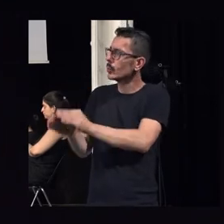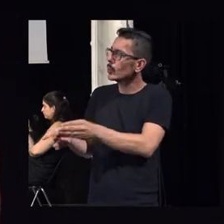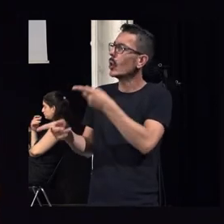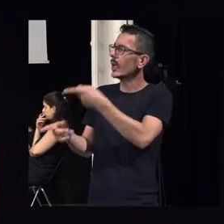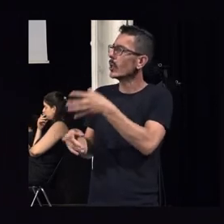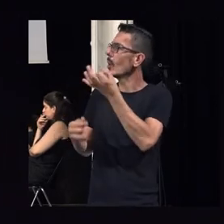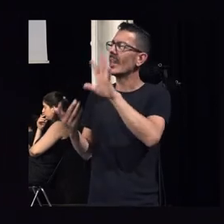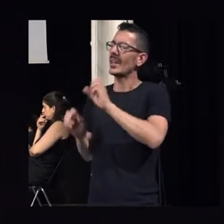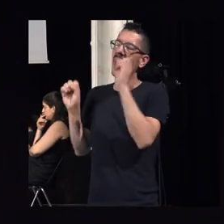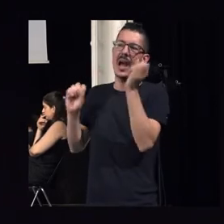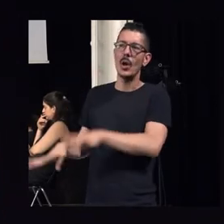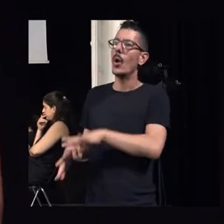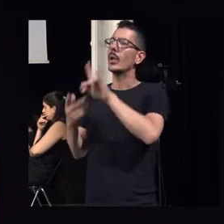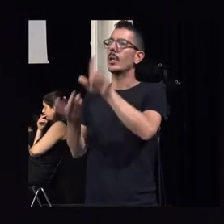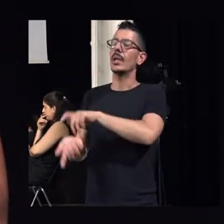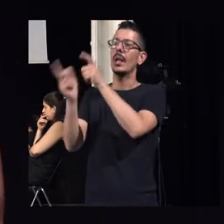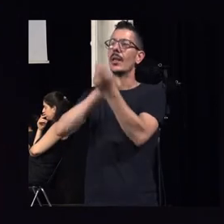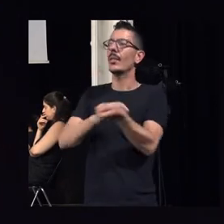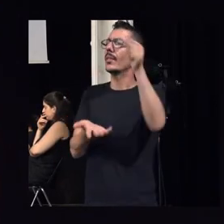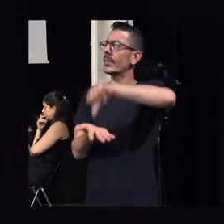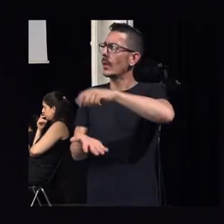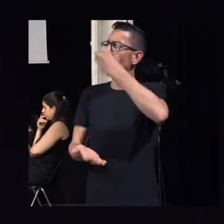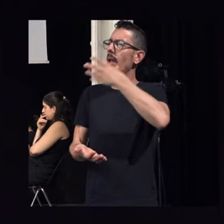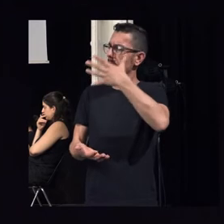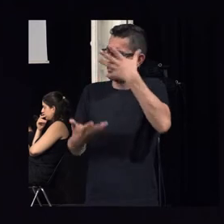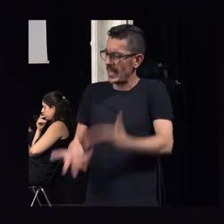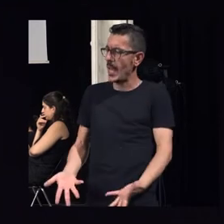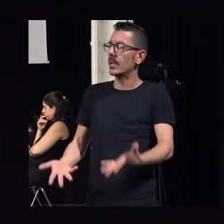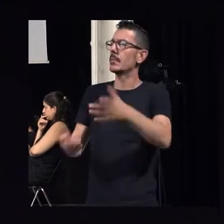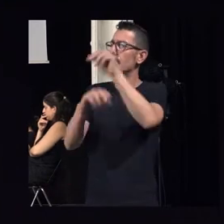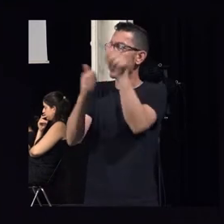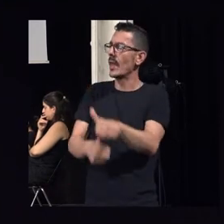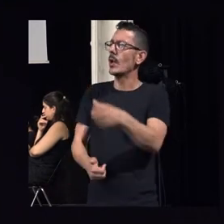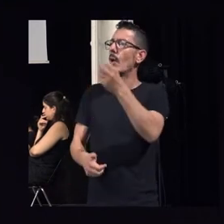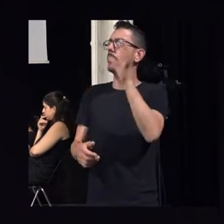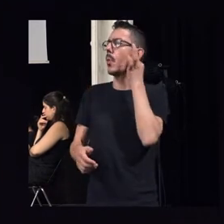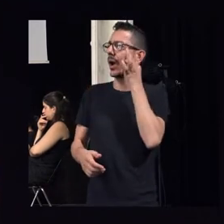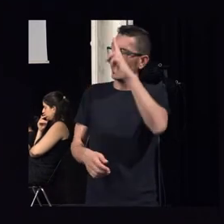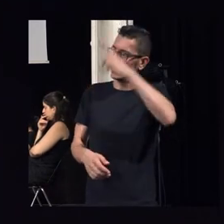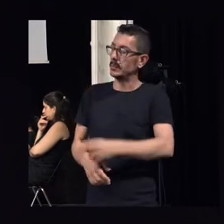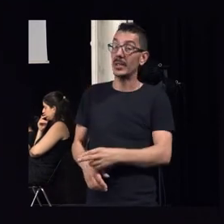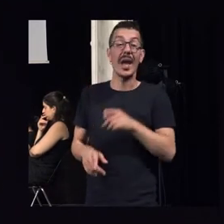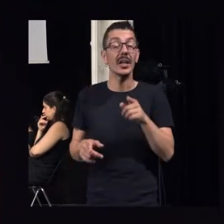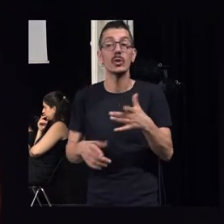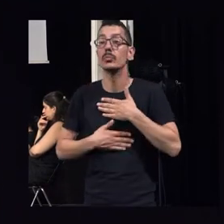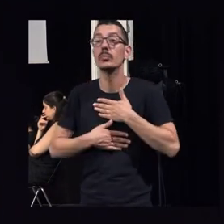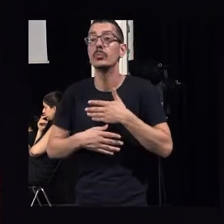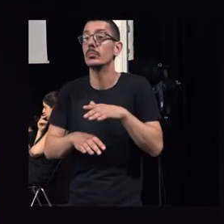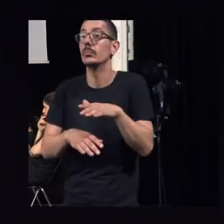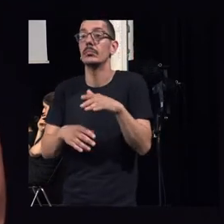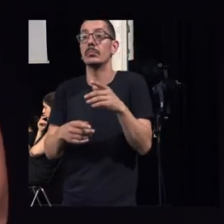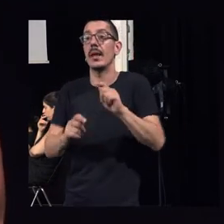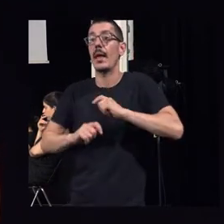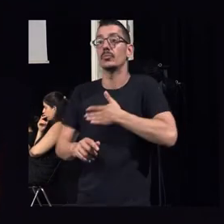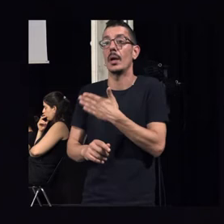en buenas ciudadanas y en buenas mujeres. O sea, eso es muy triste, me parece una falta de respeto por parte de cierto